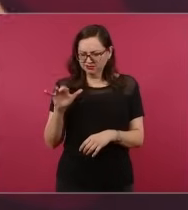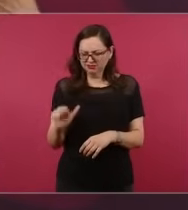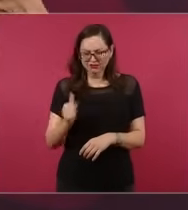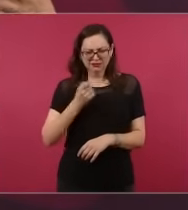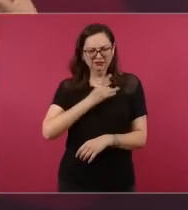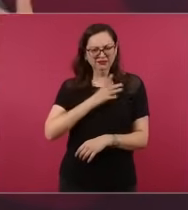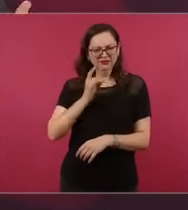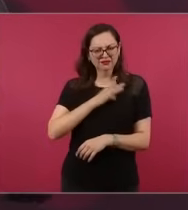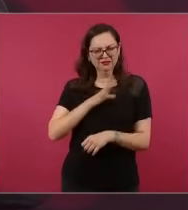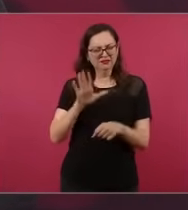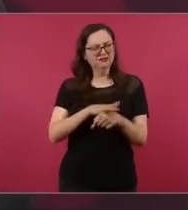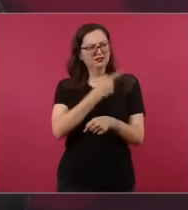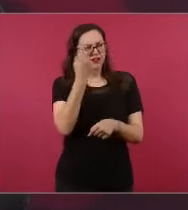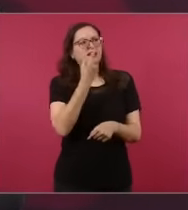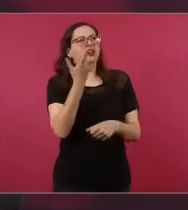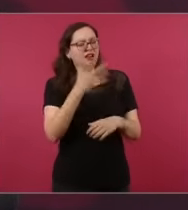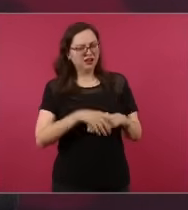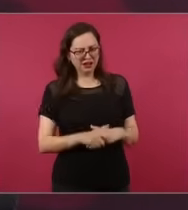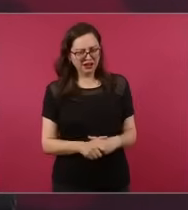¿Cómo vamos a usar